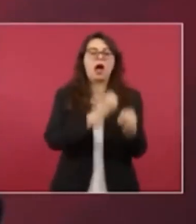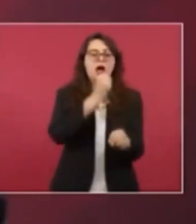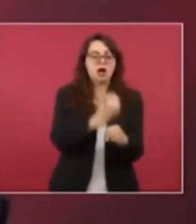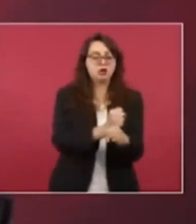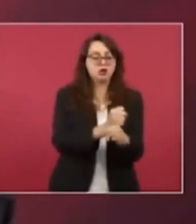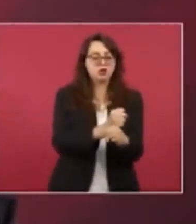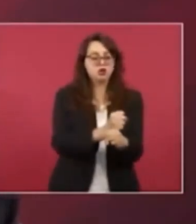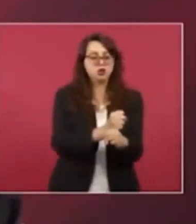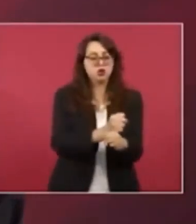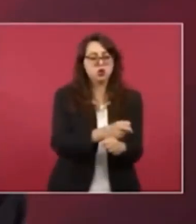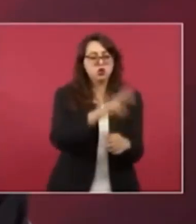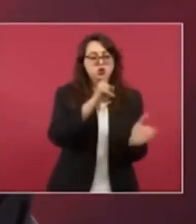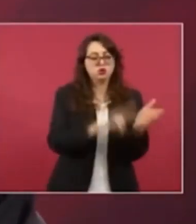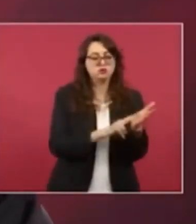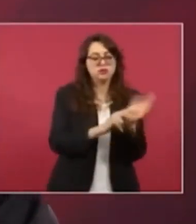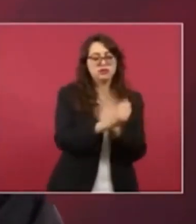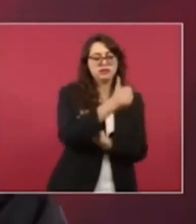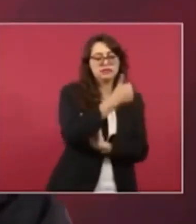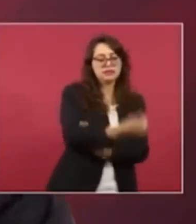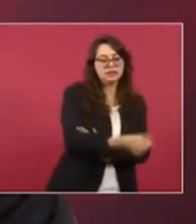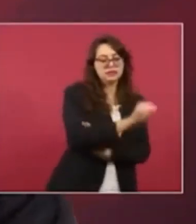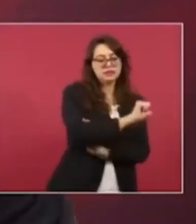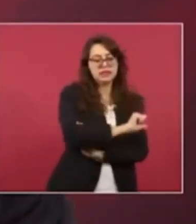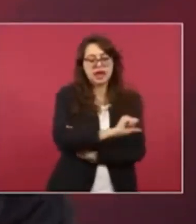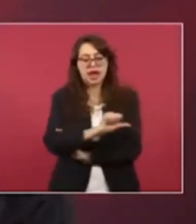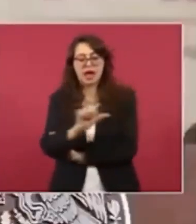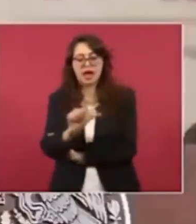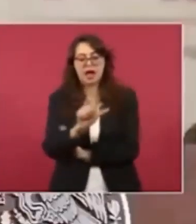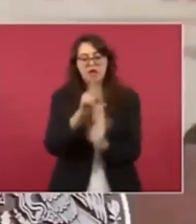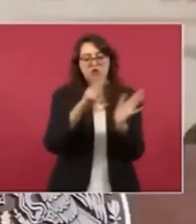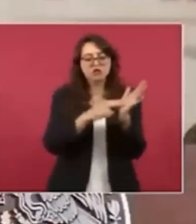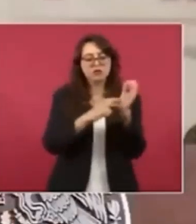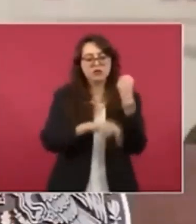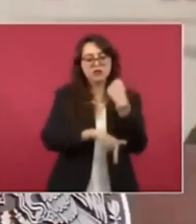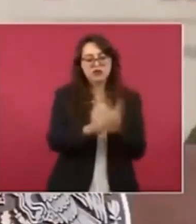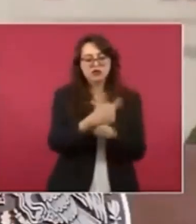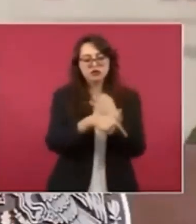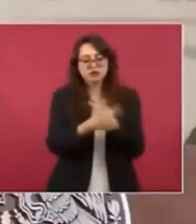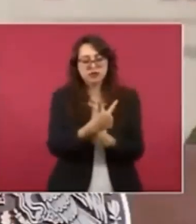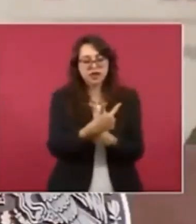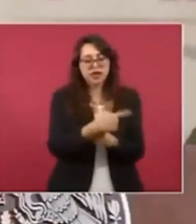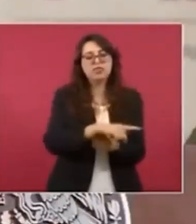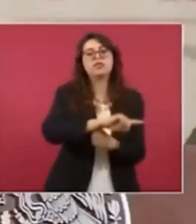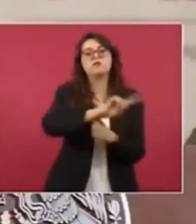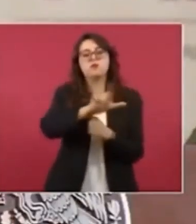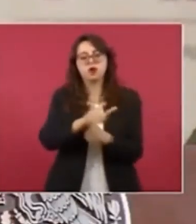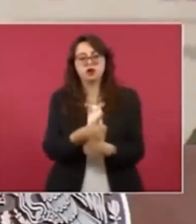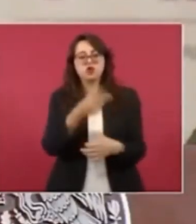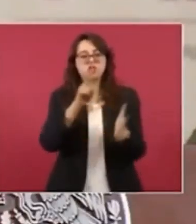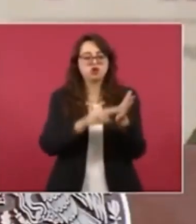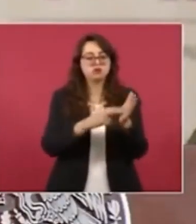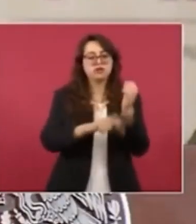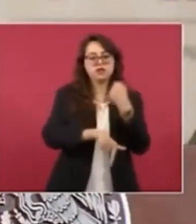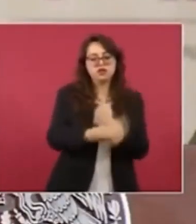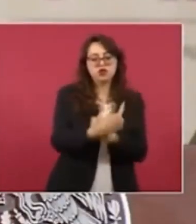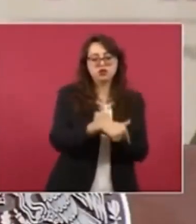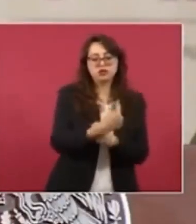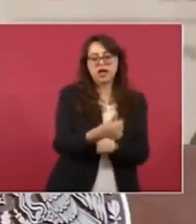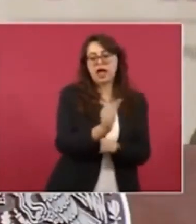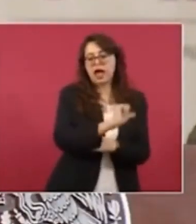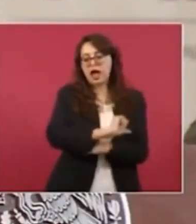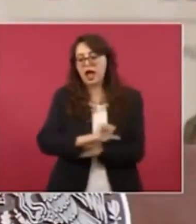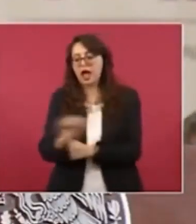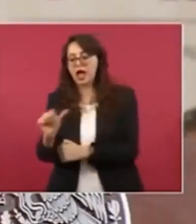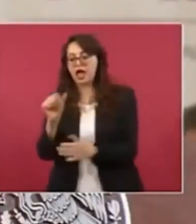1 de diciembre de 2006 al 30 de noviembre de 2012 y el sexenio que va del 6 al